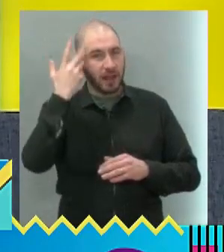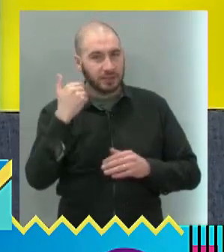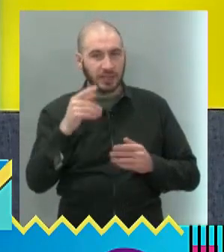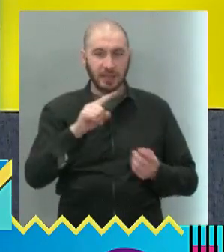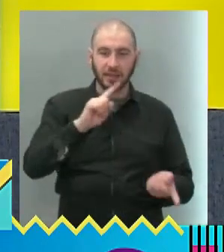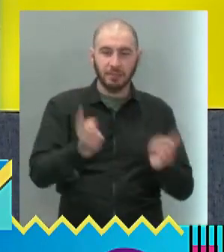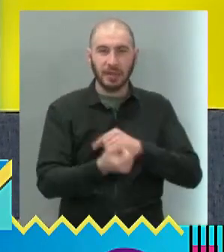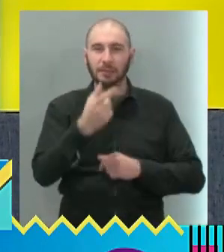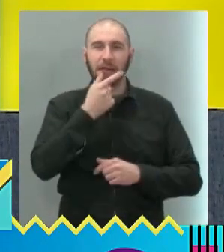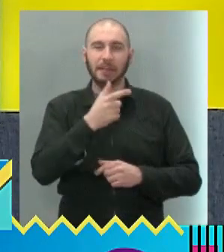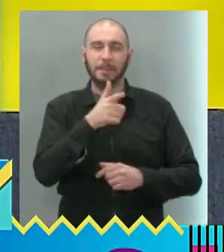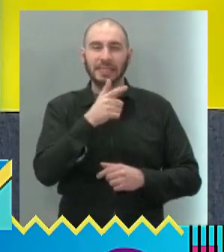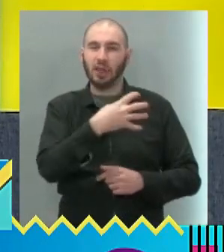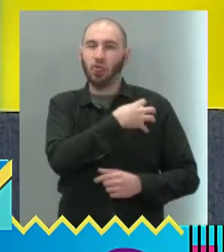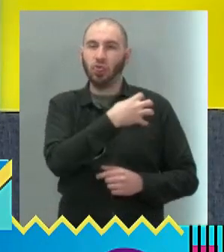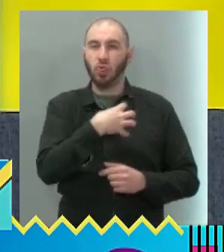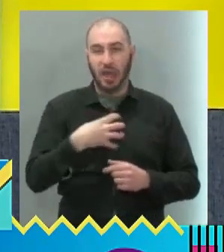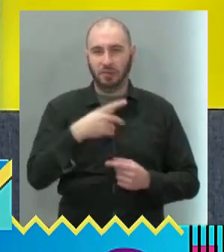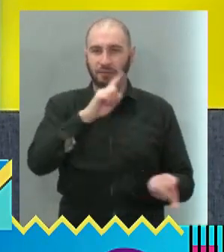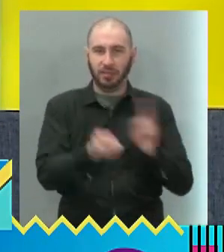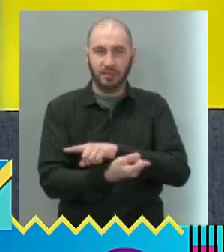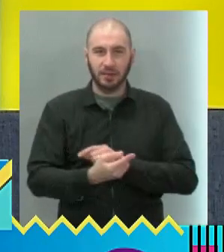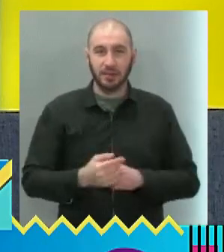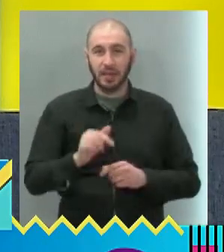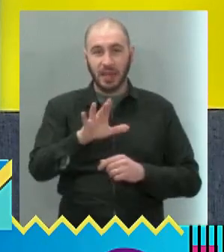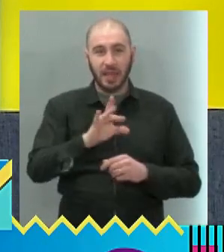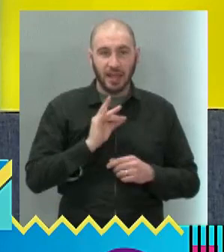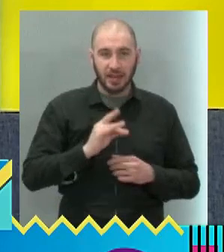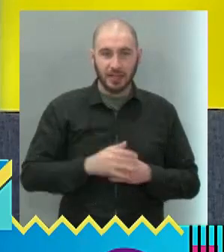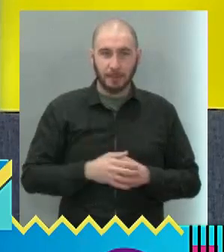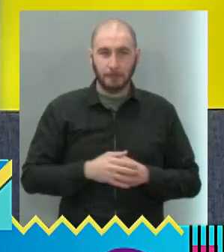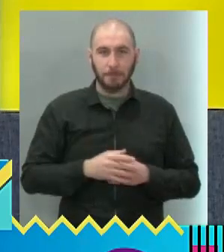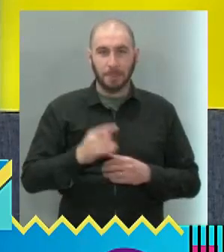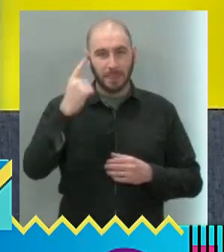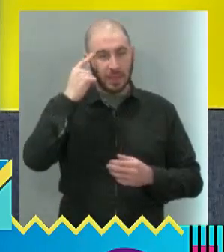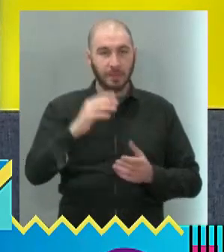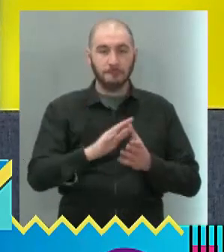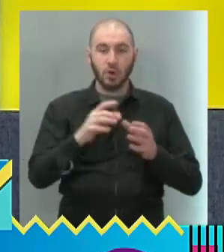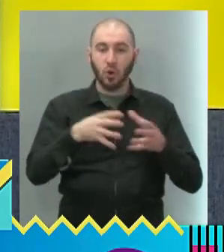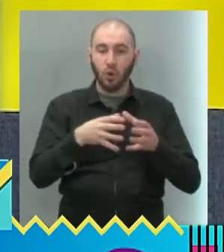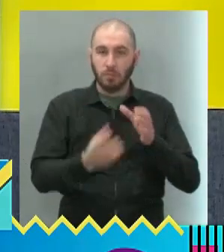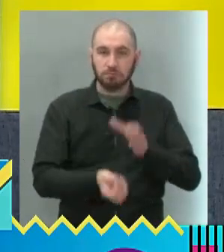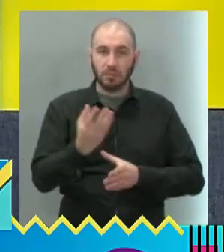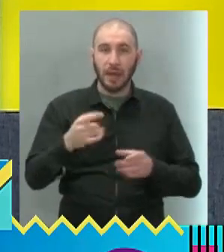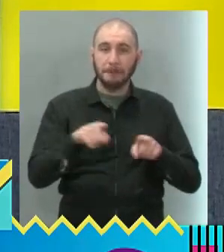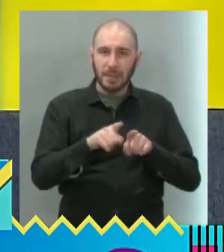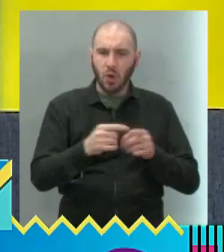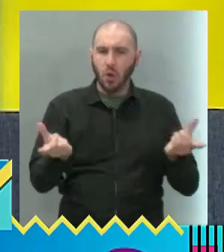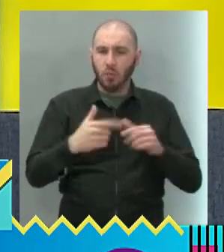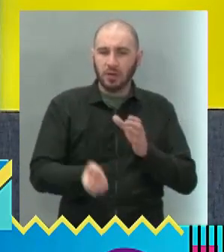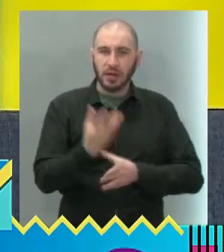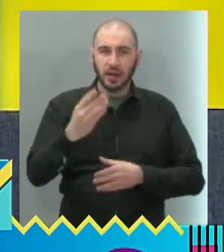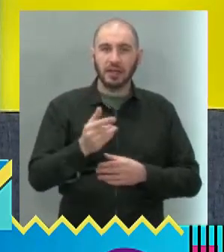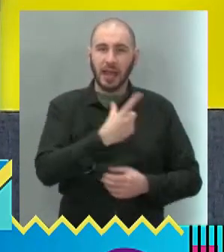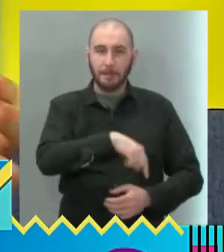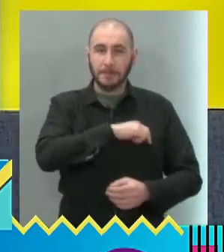Cambiar de amo, como se decía en esos momentos. Claro. Se eligió por la idea de formar una junta como las juntas que se formaron